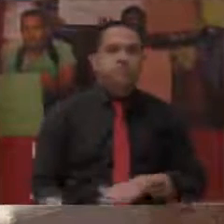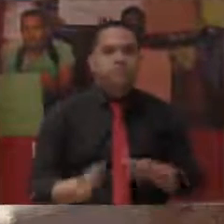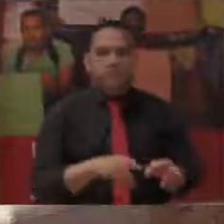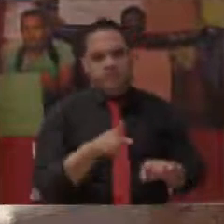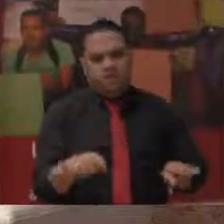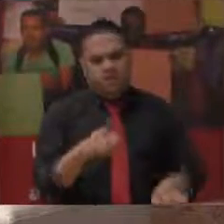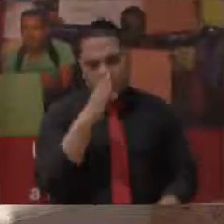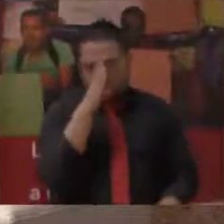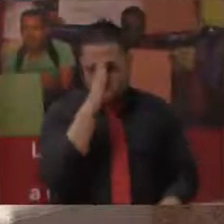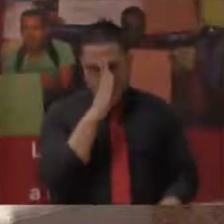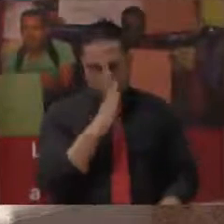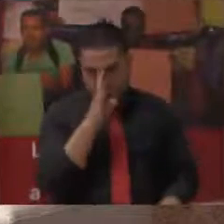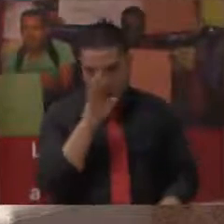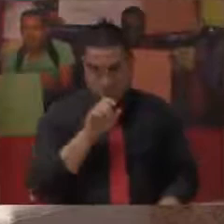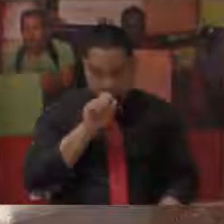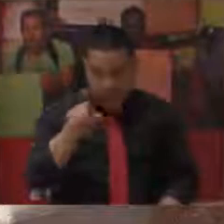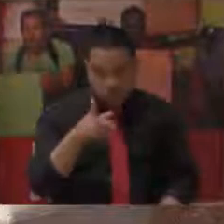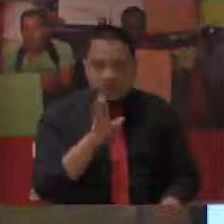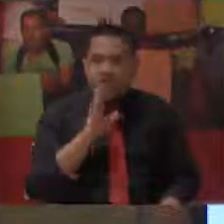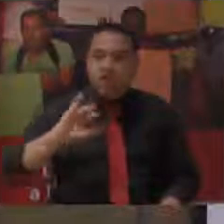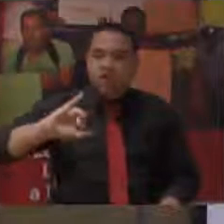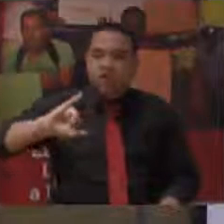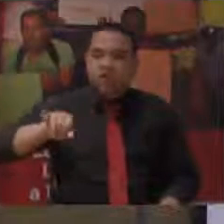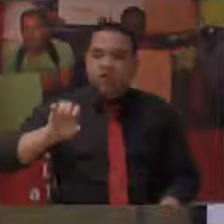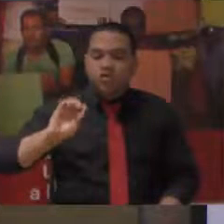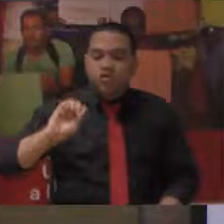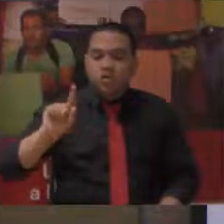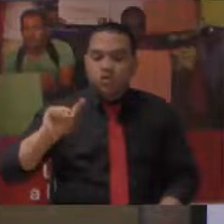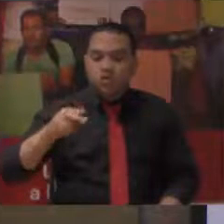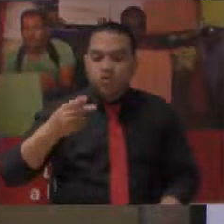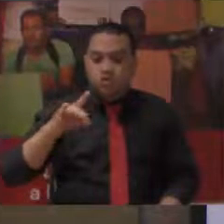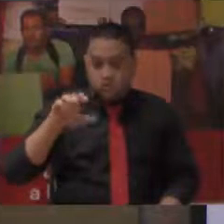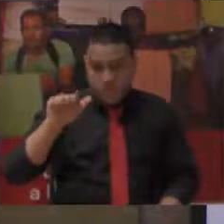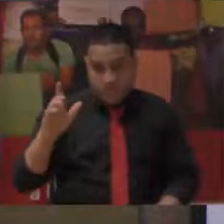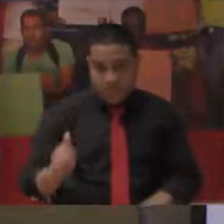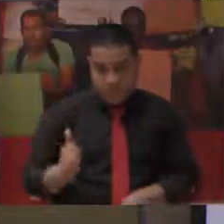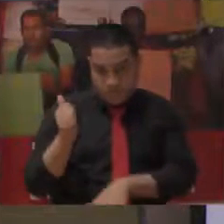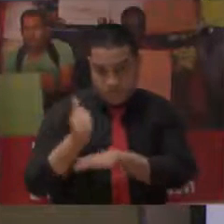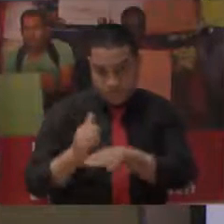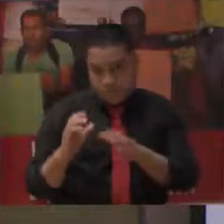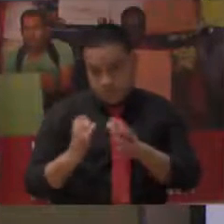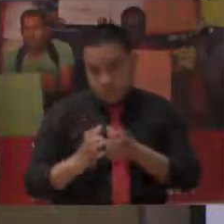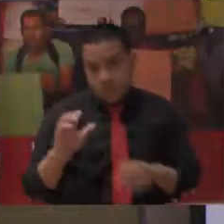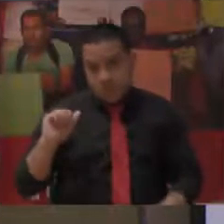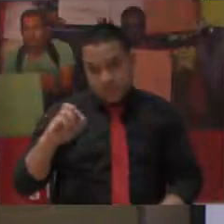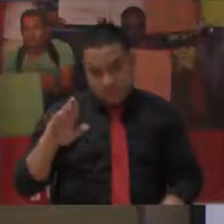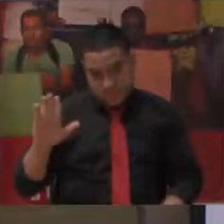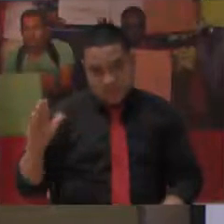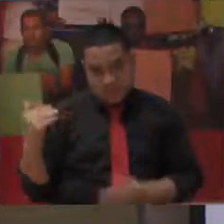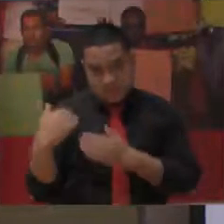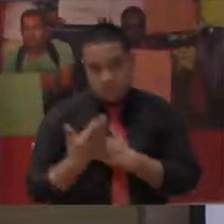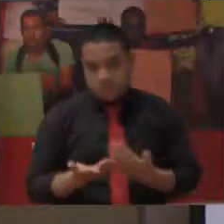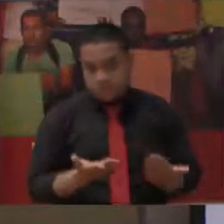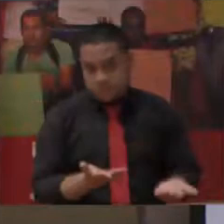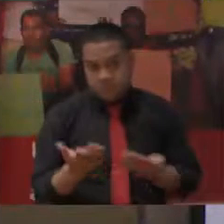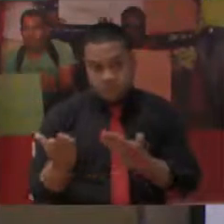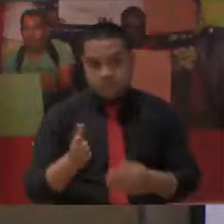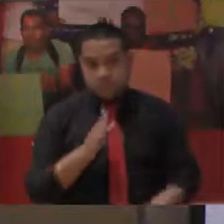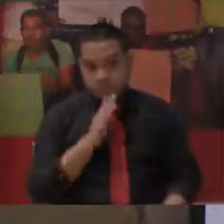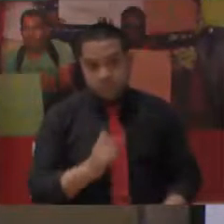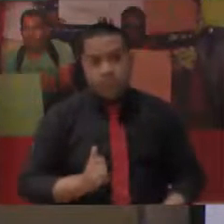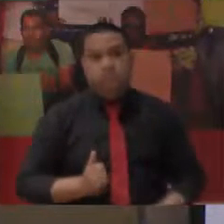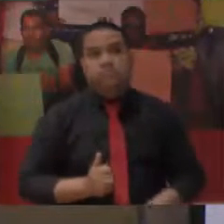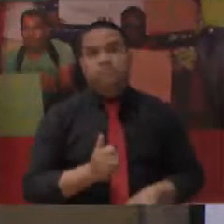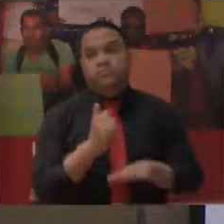inquietudes que tiene que responder Joshua, el director de la agencia, entonces vamos a darle paso al jefe de control interno,